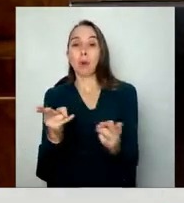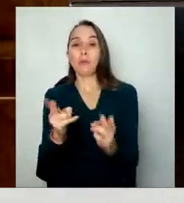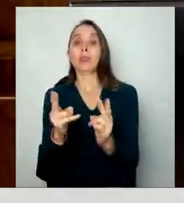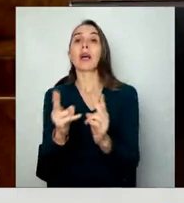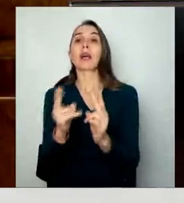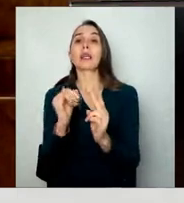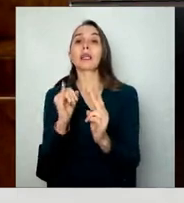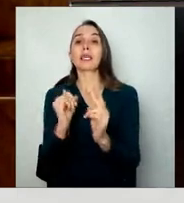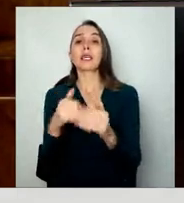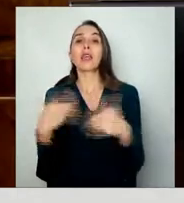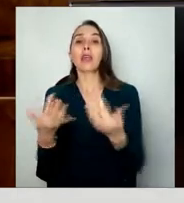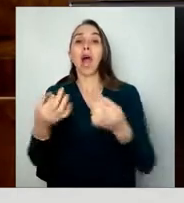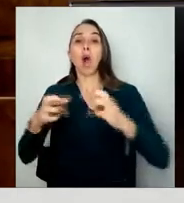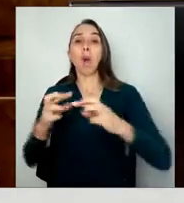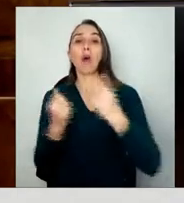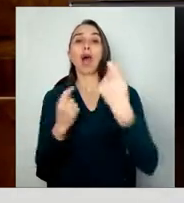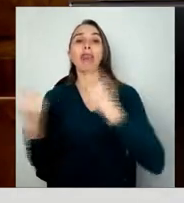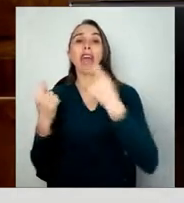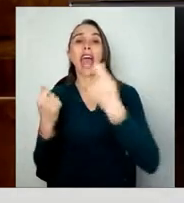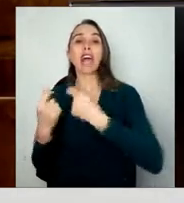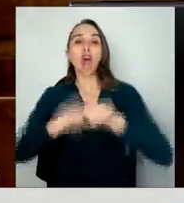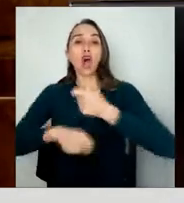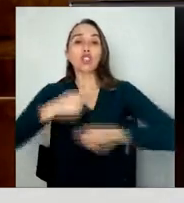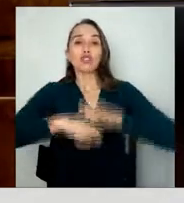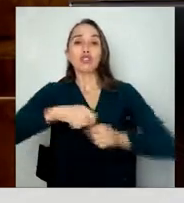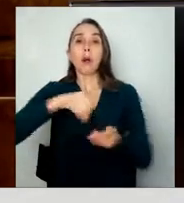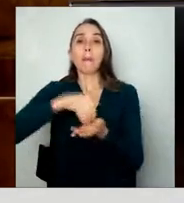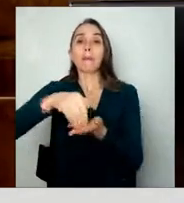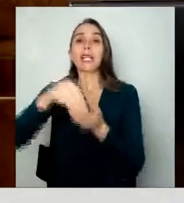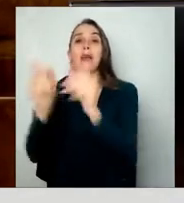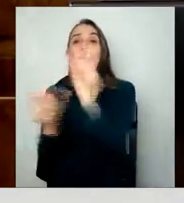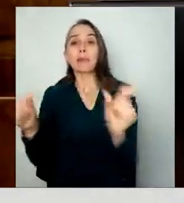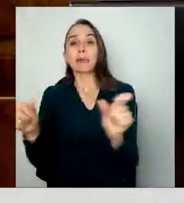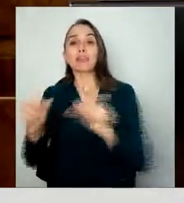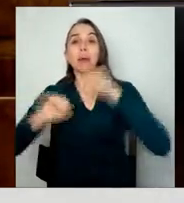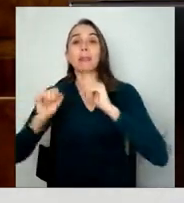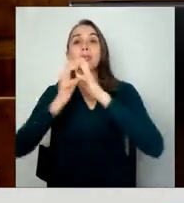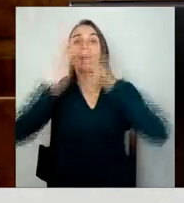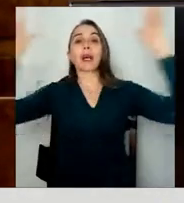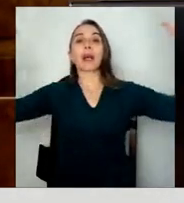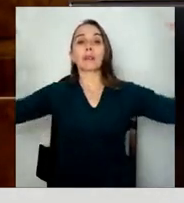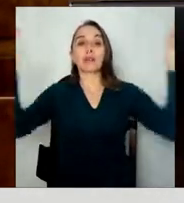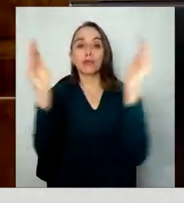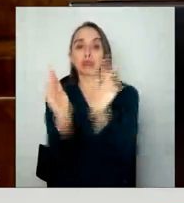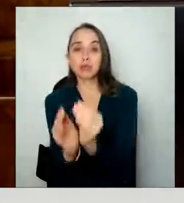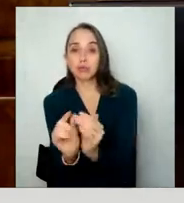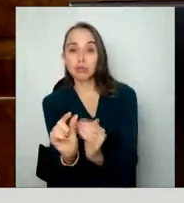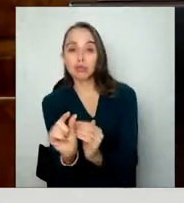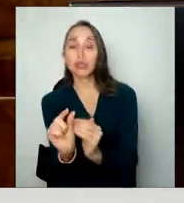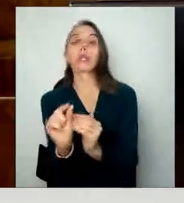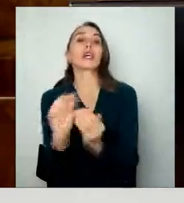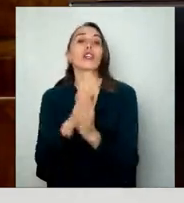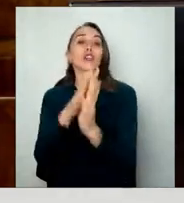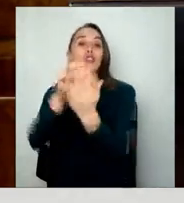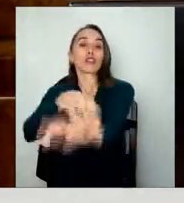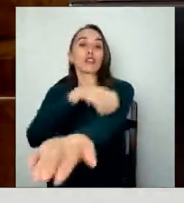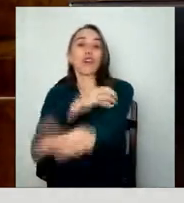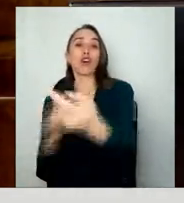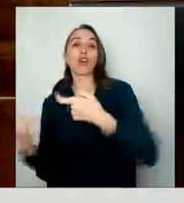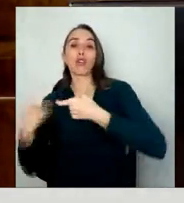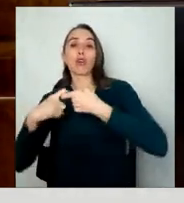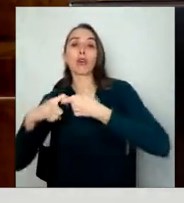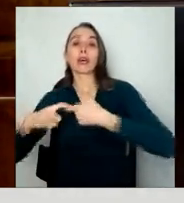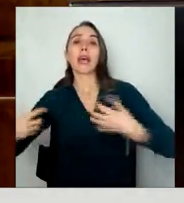oportunidades de negocios para miles de personas y empresas en todos los tamaños en todo el país al ser parte de la red de proveedores del estado